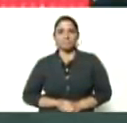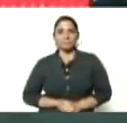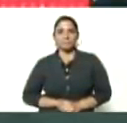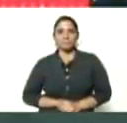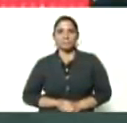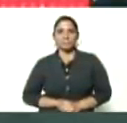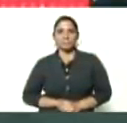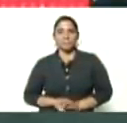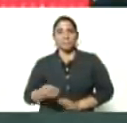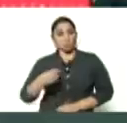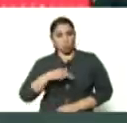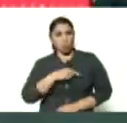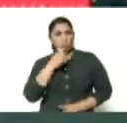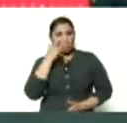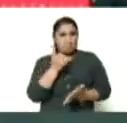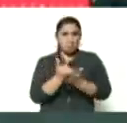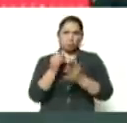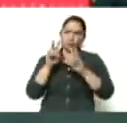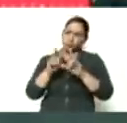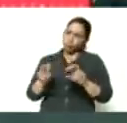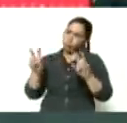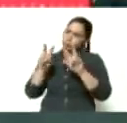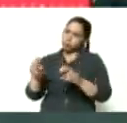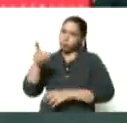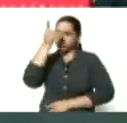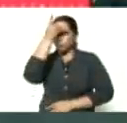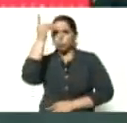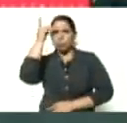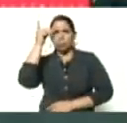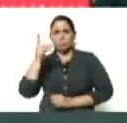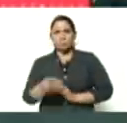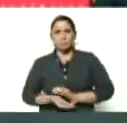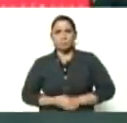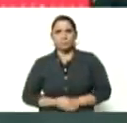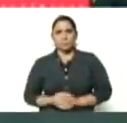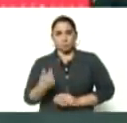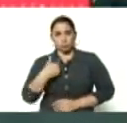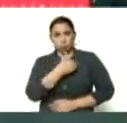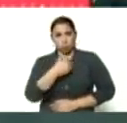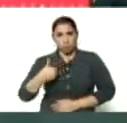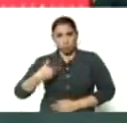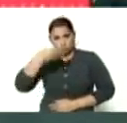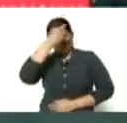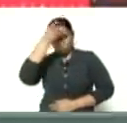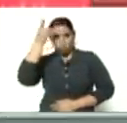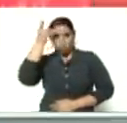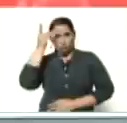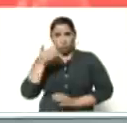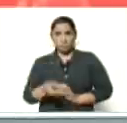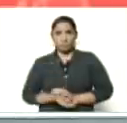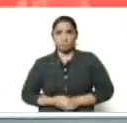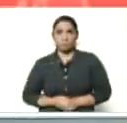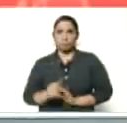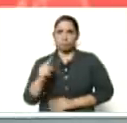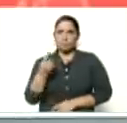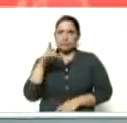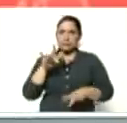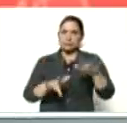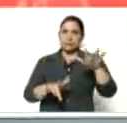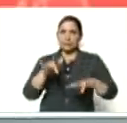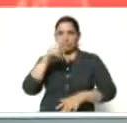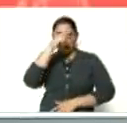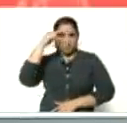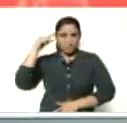Y estábamos, fíjense ustedes, revisando, Diosdado. Yo quisiera que Diosdado, primer secretario del